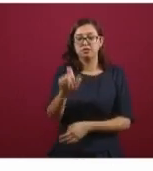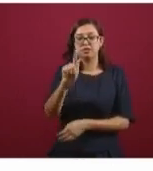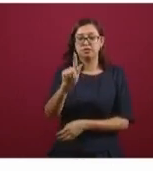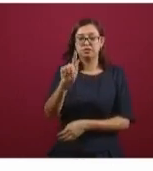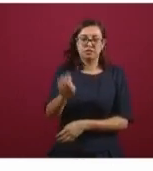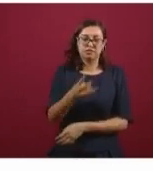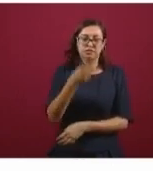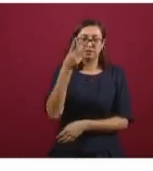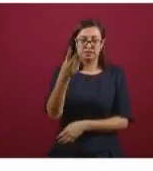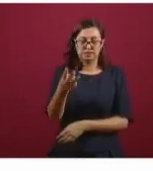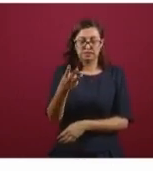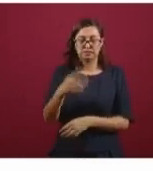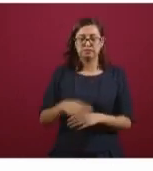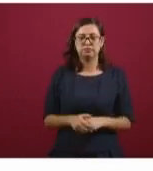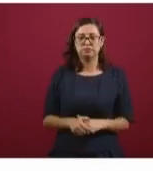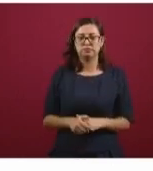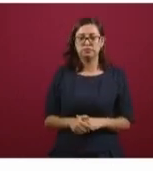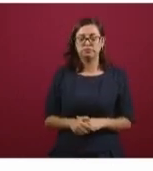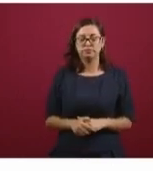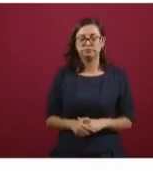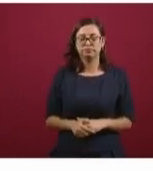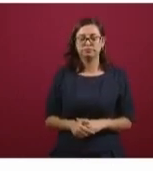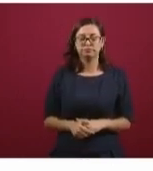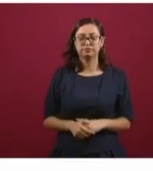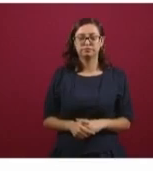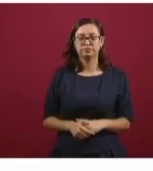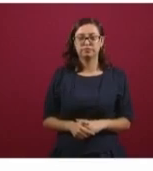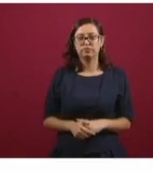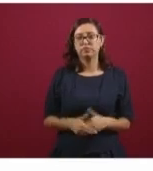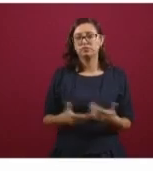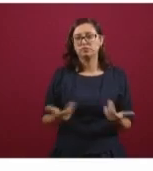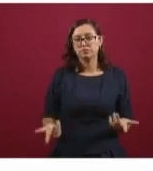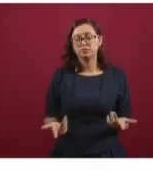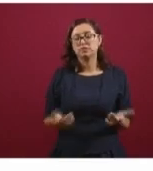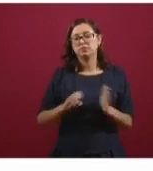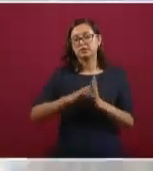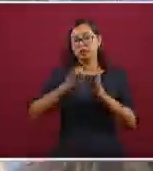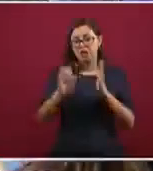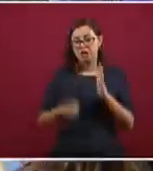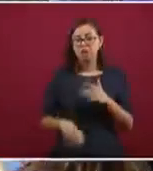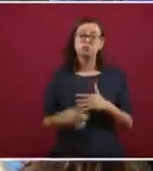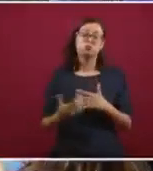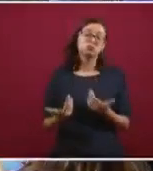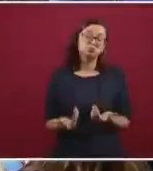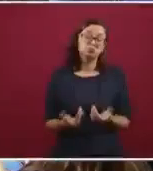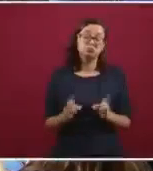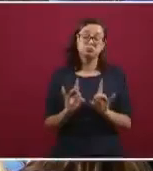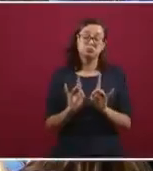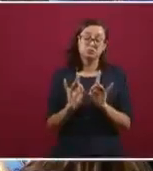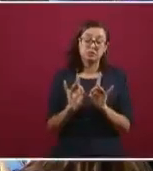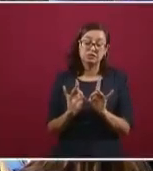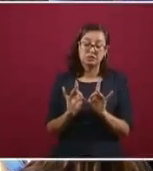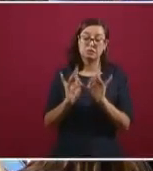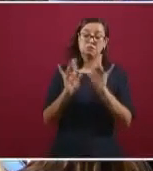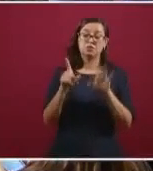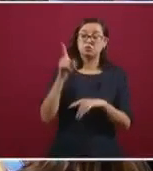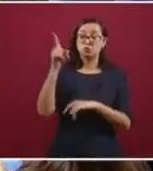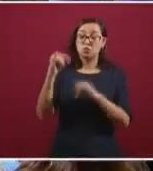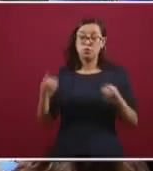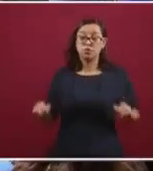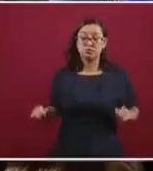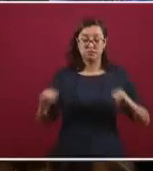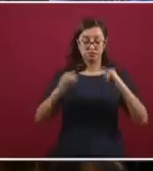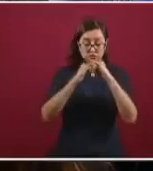12.573 armas. Cuando se pierde un armamento en cualquiera de las dependencias